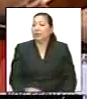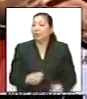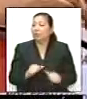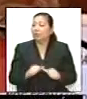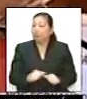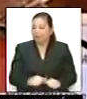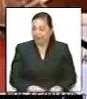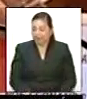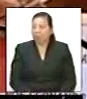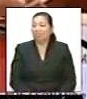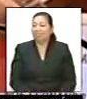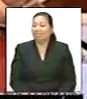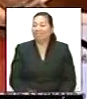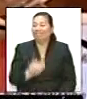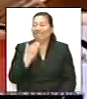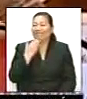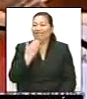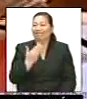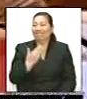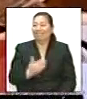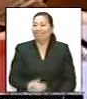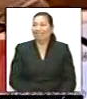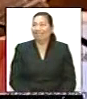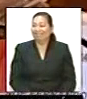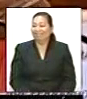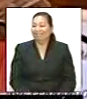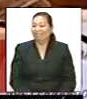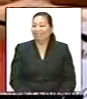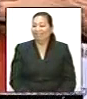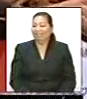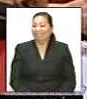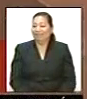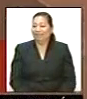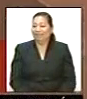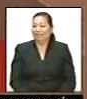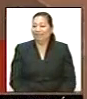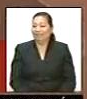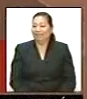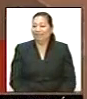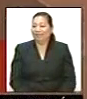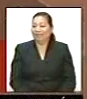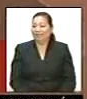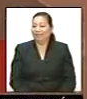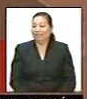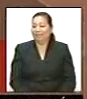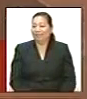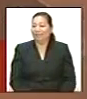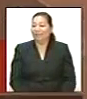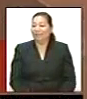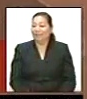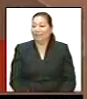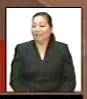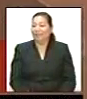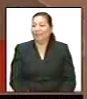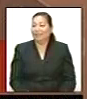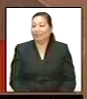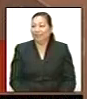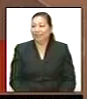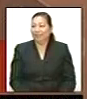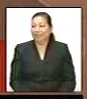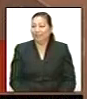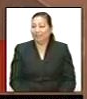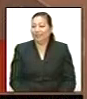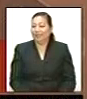permanentes. Muchísimas gracias por su atención y por su respuesta. Doy la palabra al embajador Pomareda. Muchas gracias.